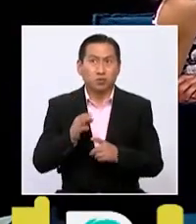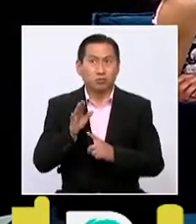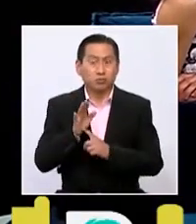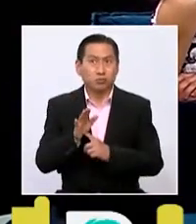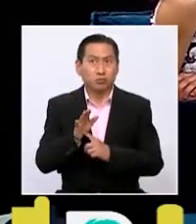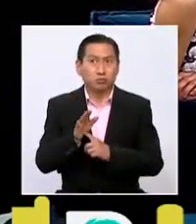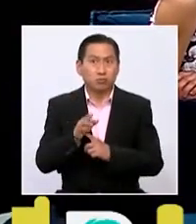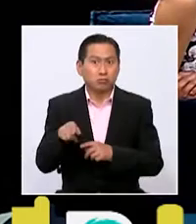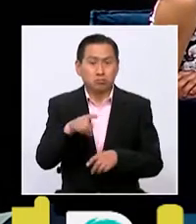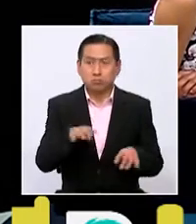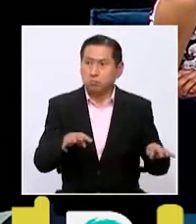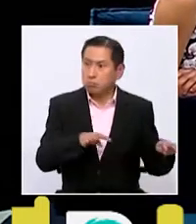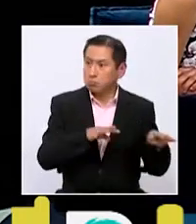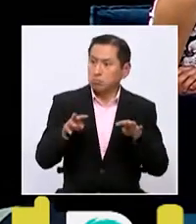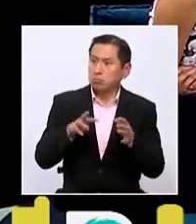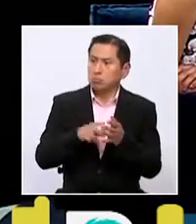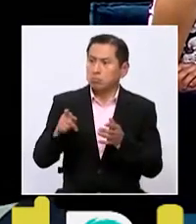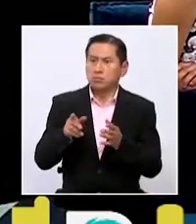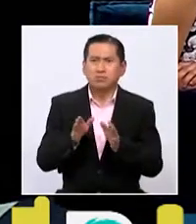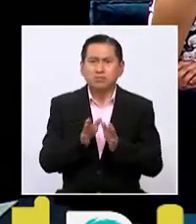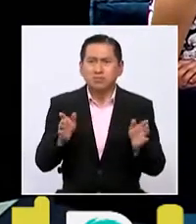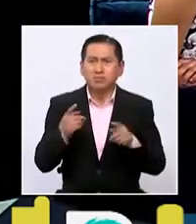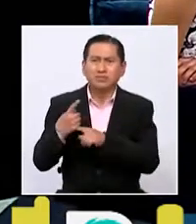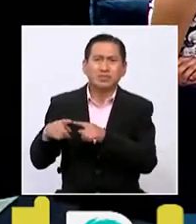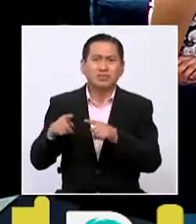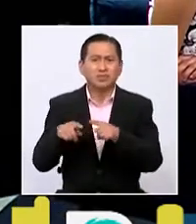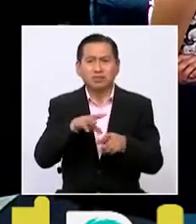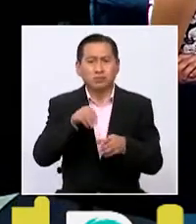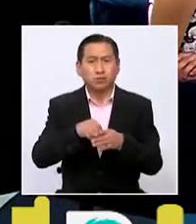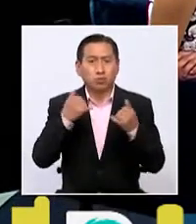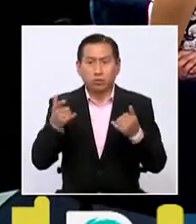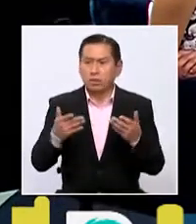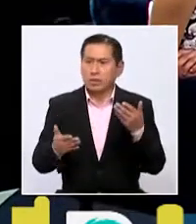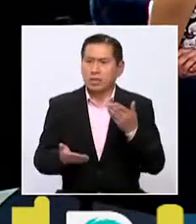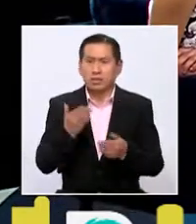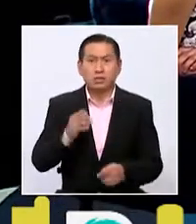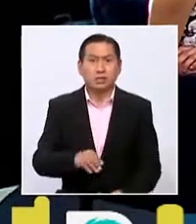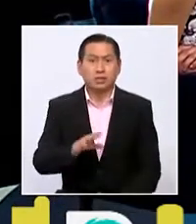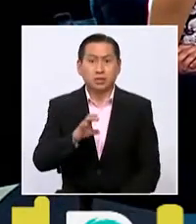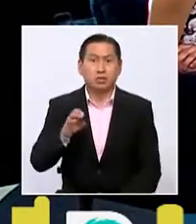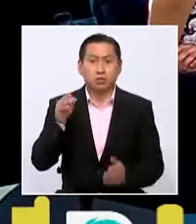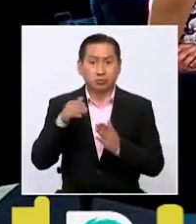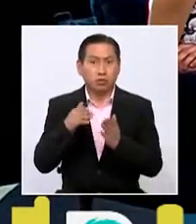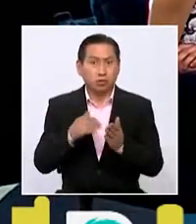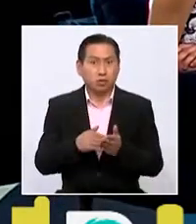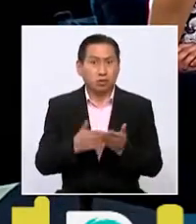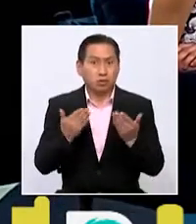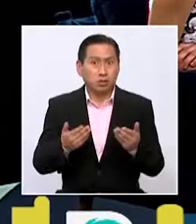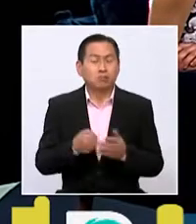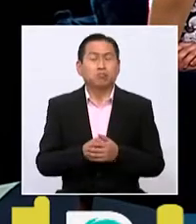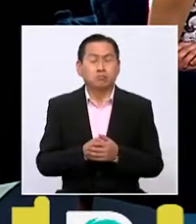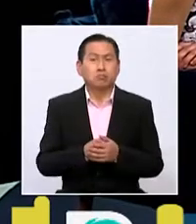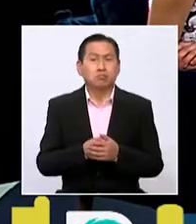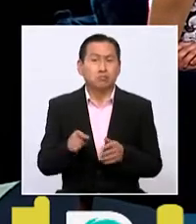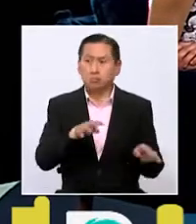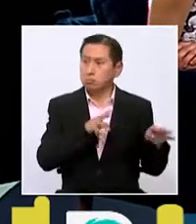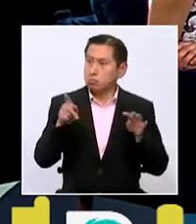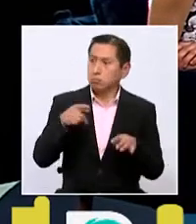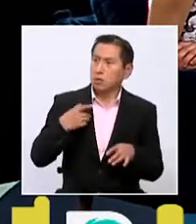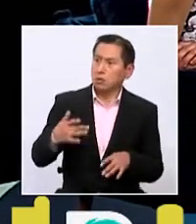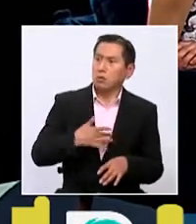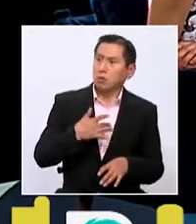que lo vean, digamos, ese universo que conformamos hoy, que somos ya casi 500 millones de hispanos, cualquiera va a verse reflejado